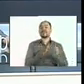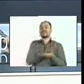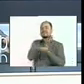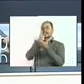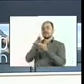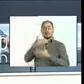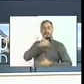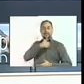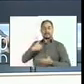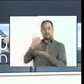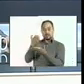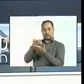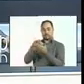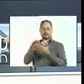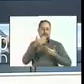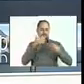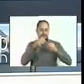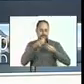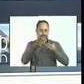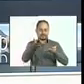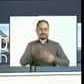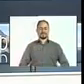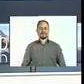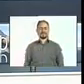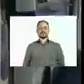de Economía. A continuación, toda la información.